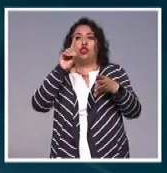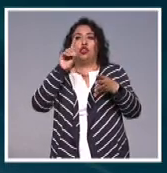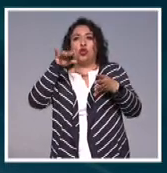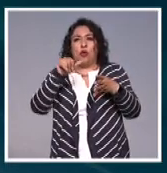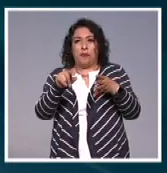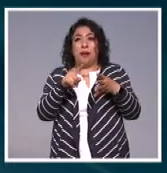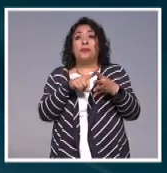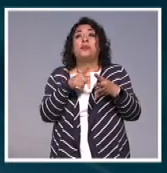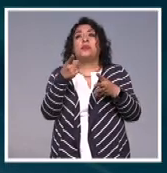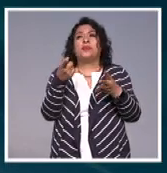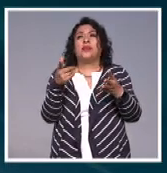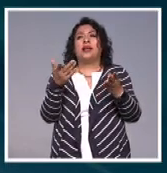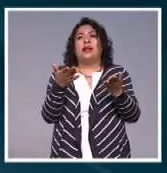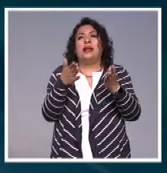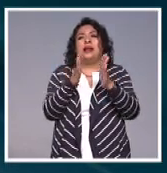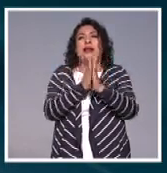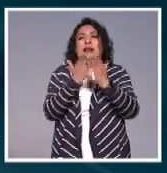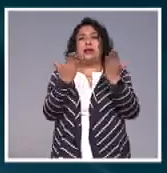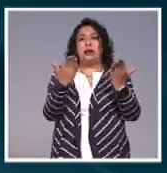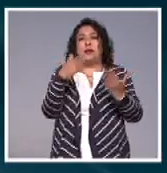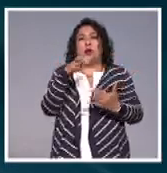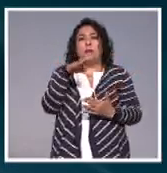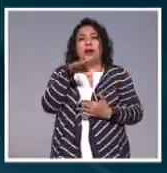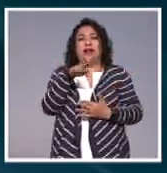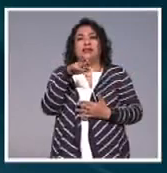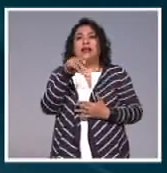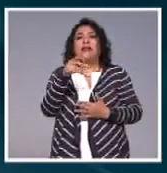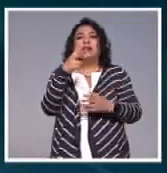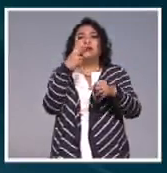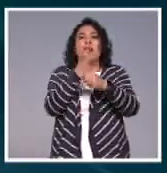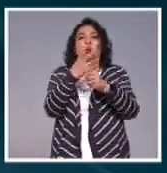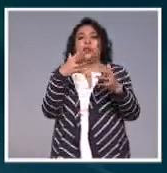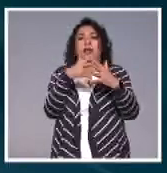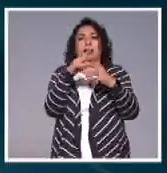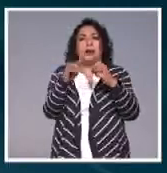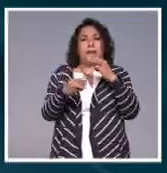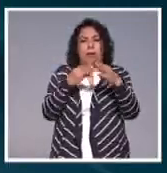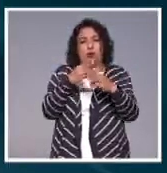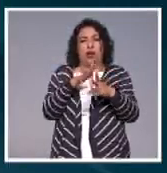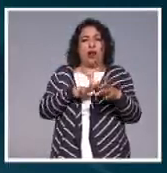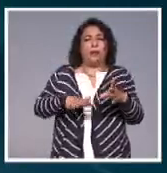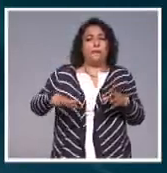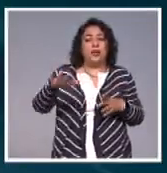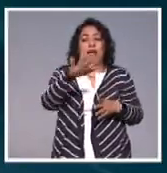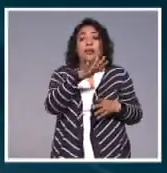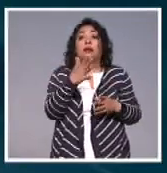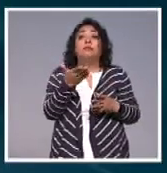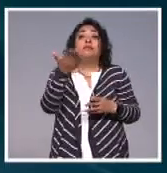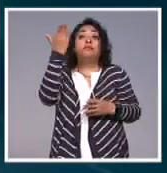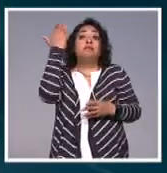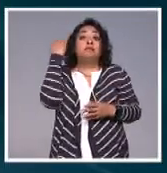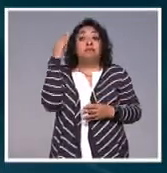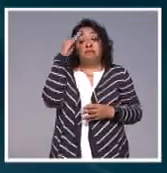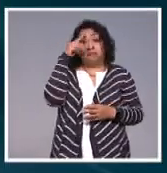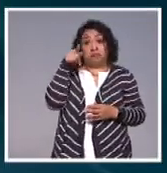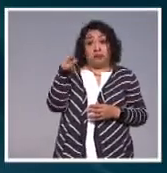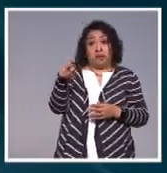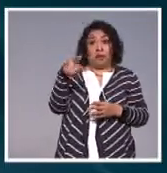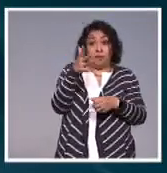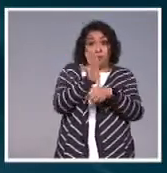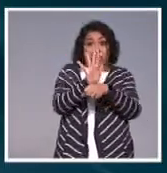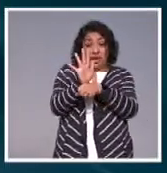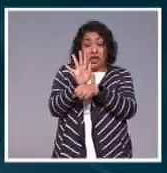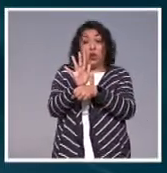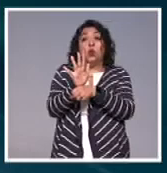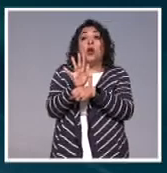una adaptación del libro del Marqués de Sade ambientada en la Segunda Guerra Mundial. En su momento se consideró que este